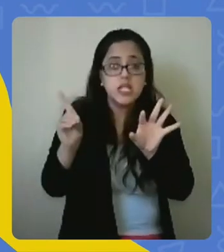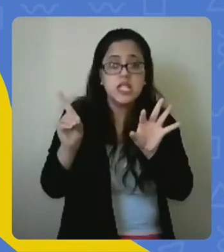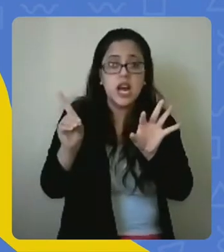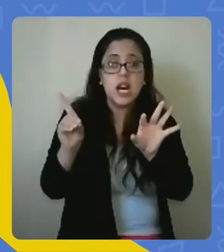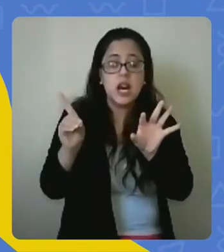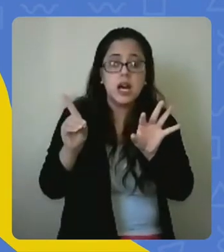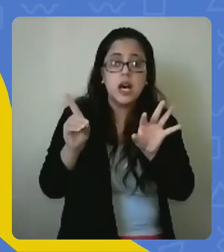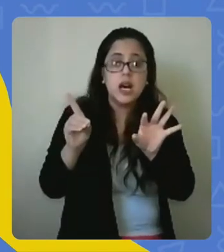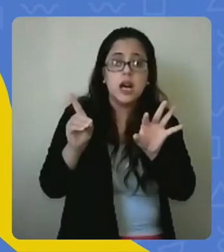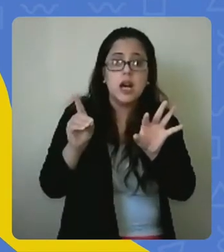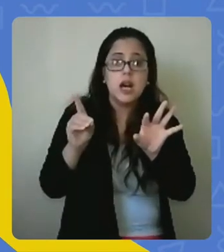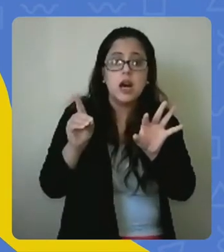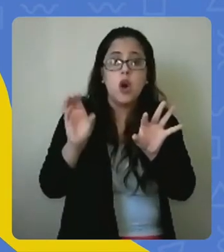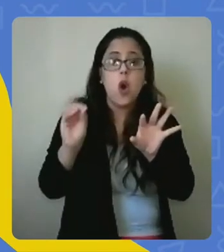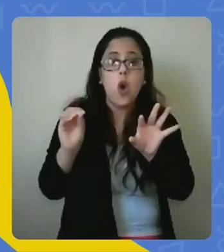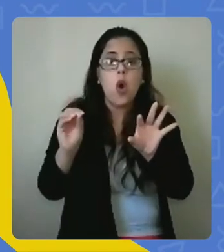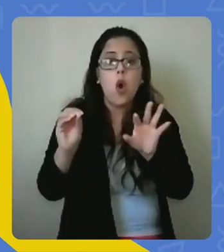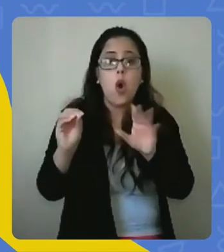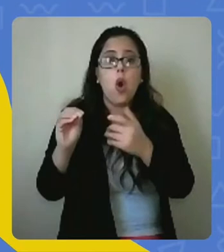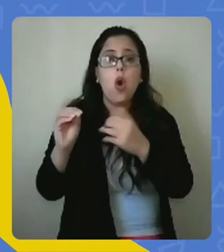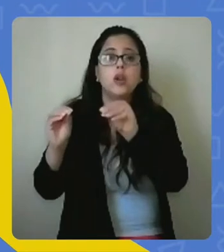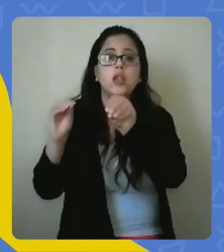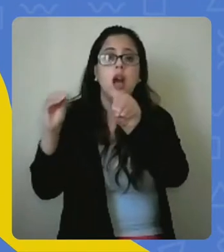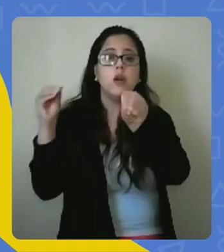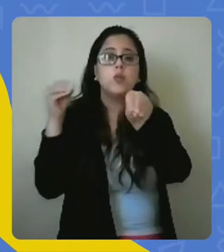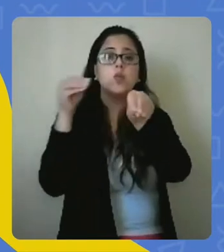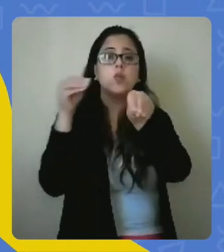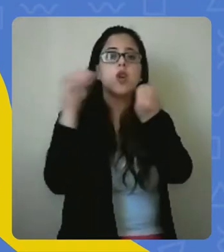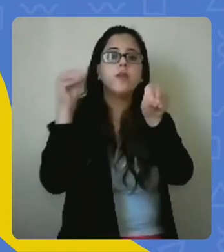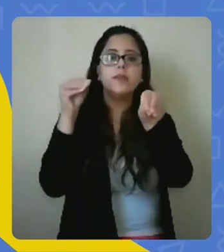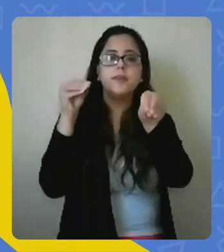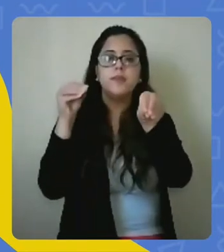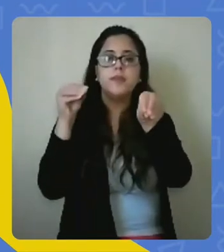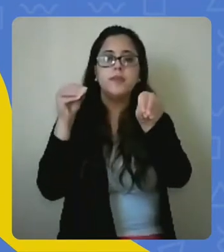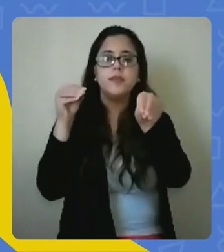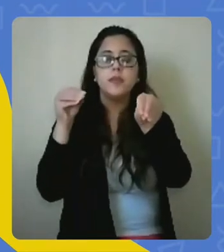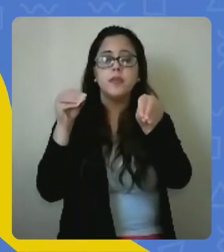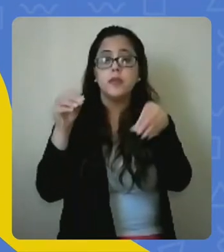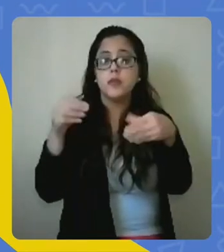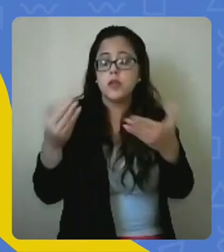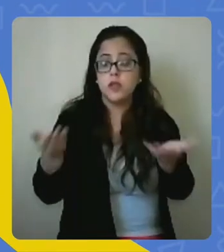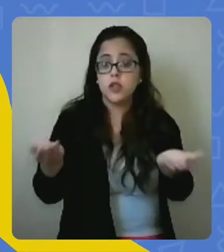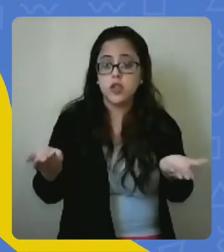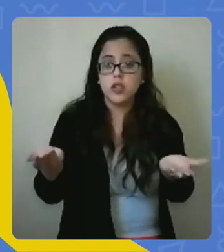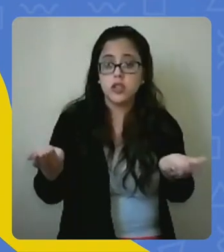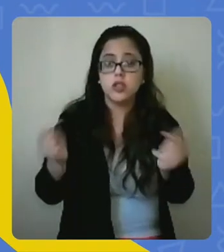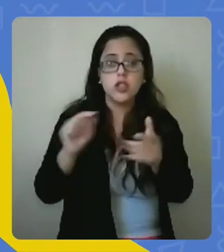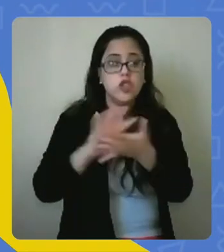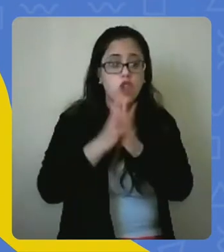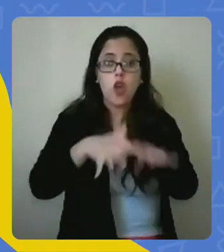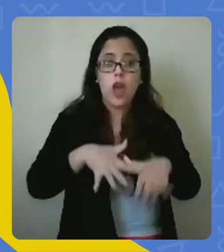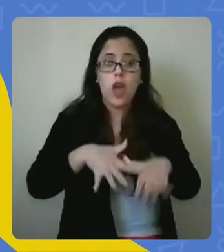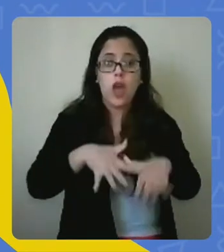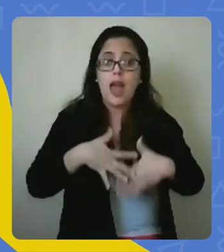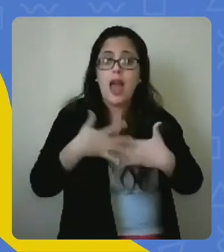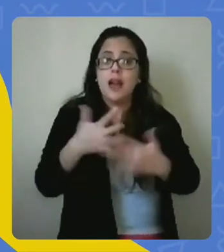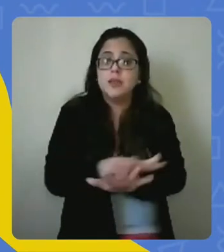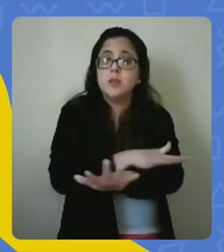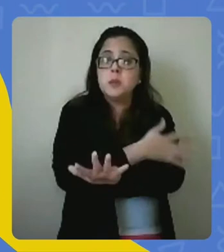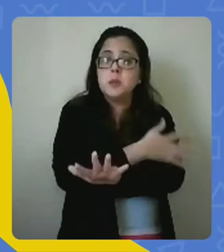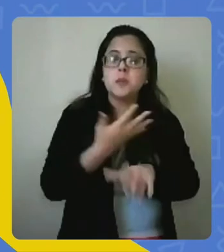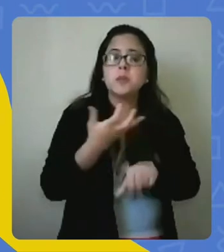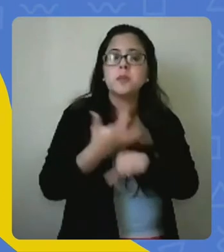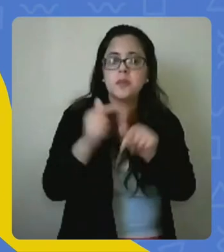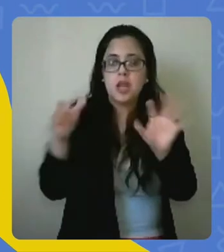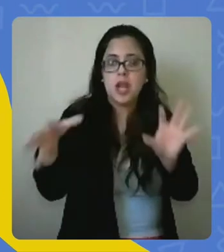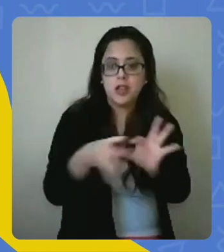o dale un beso a la persona que tenés a la derecha, sería, ¿no? Entonces, y todas las sensaciones y las emociones que se despliegan con eso. Luego